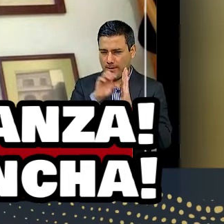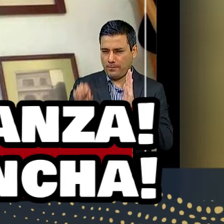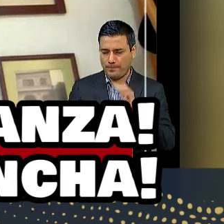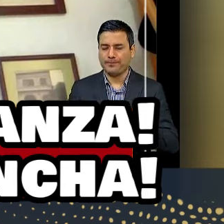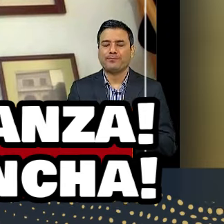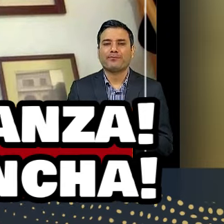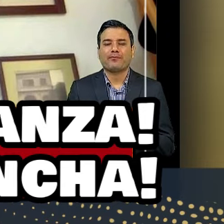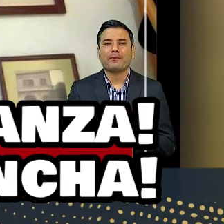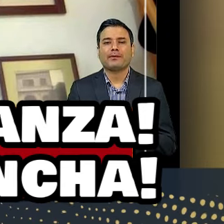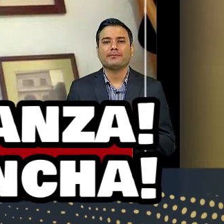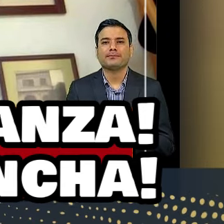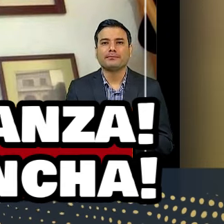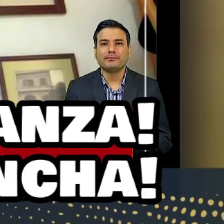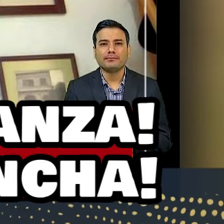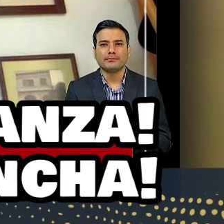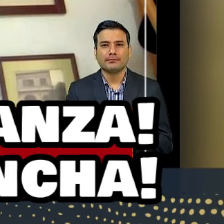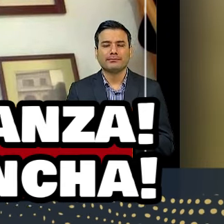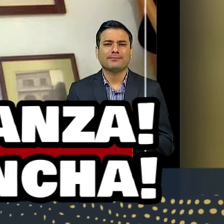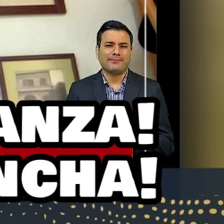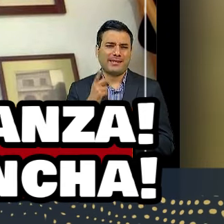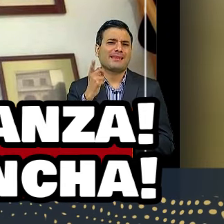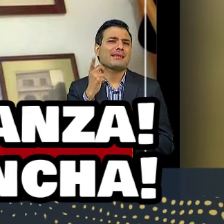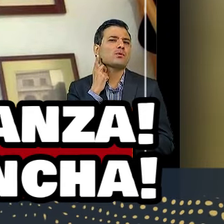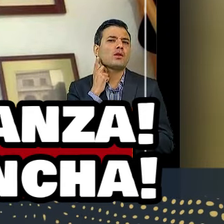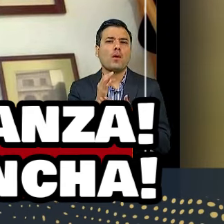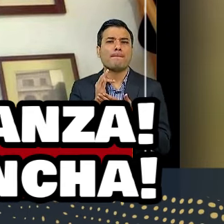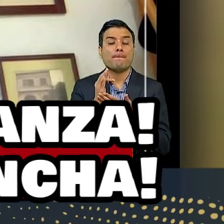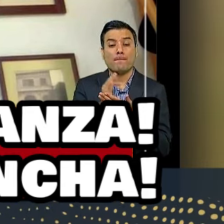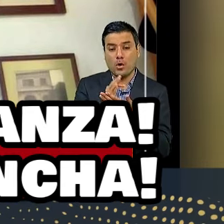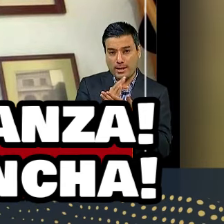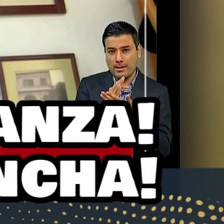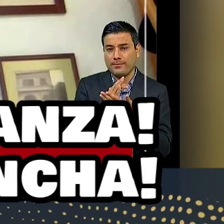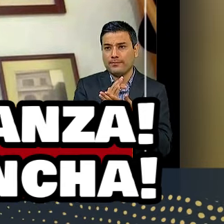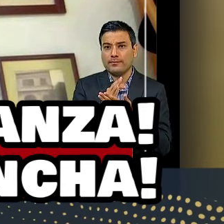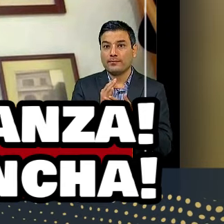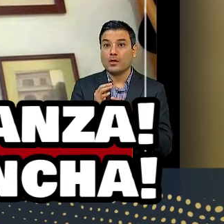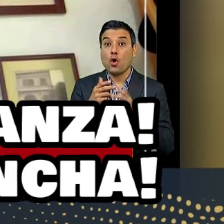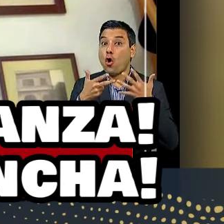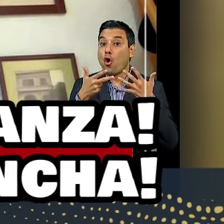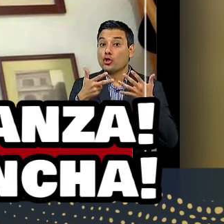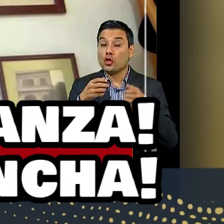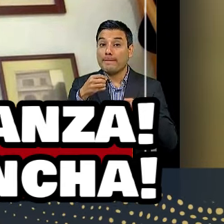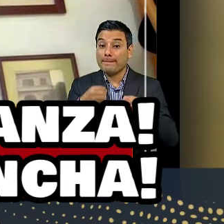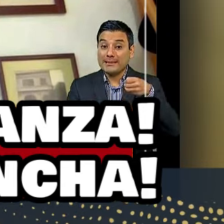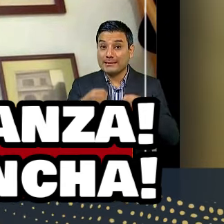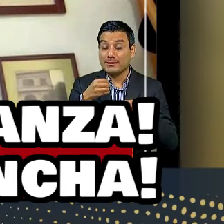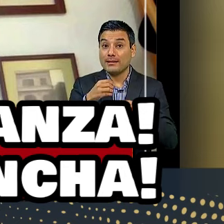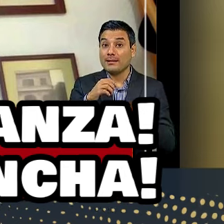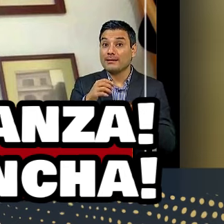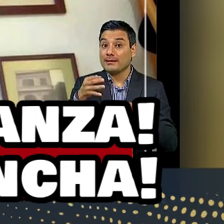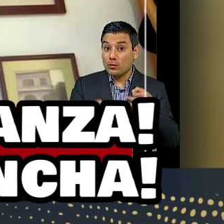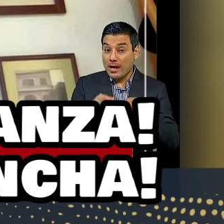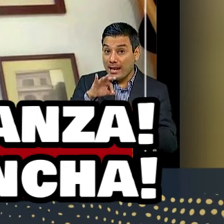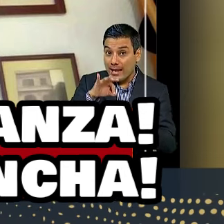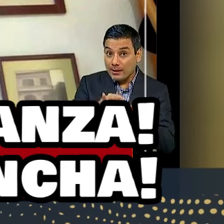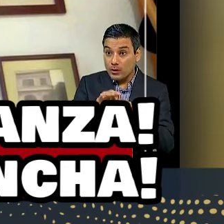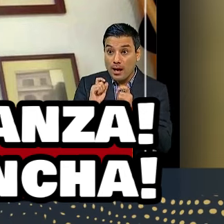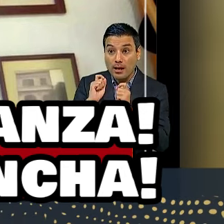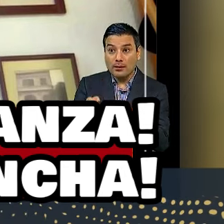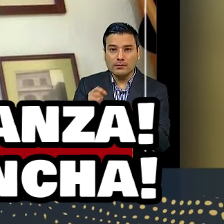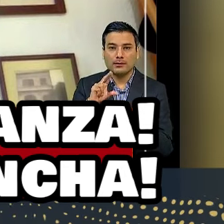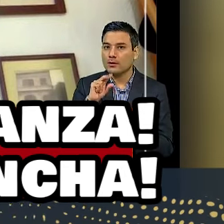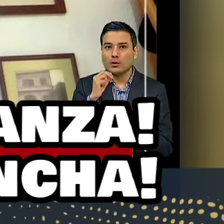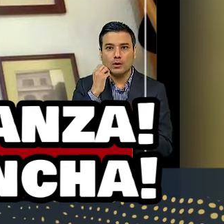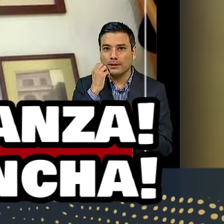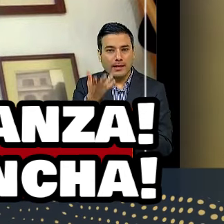ejemplo que la mayoría legislativa de morena y sus aliados no hayan querido nombrar a ocho magistrados del tribunal del tribunal electoral de poder judicial de la federación